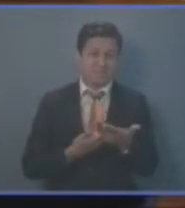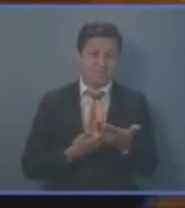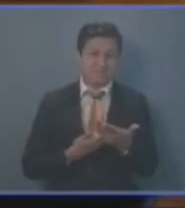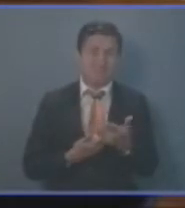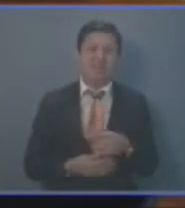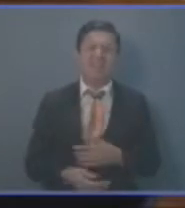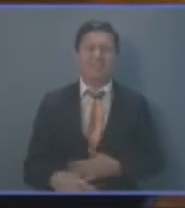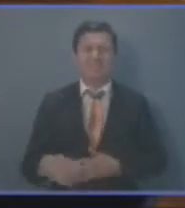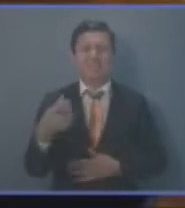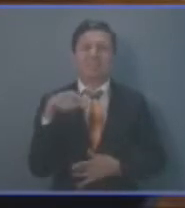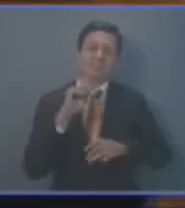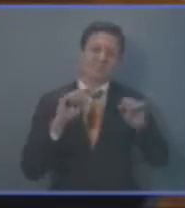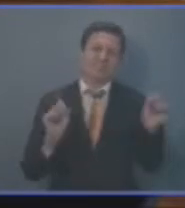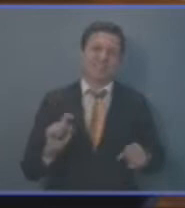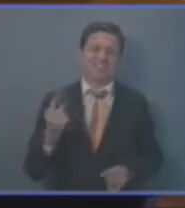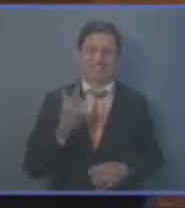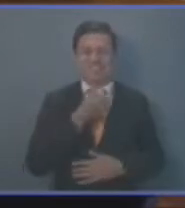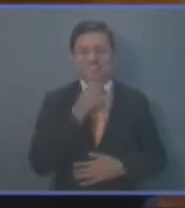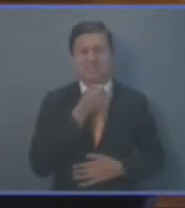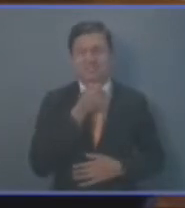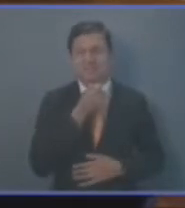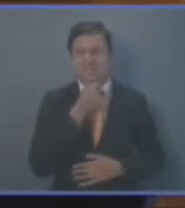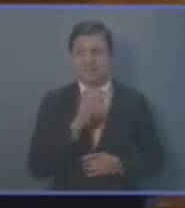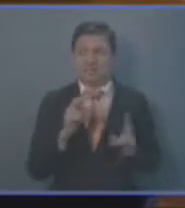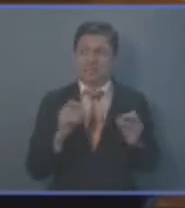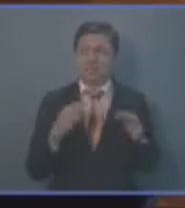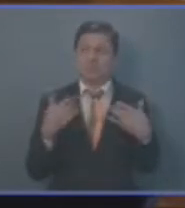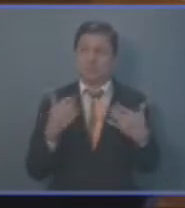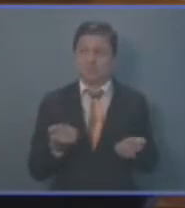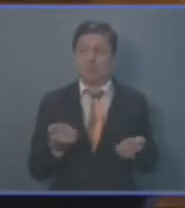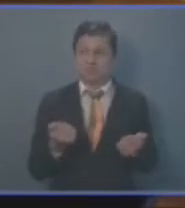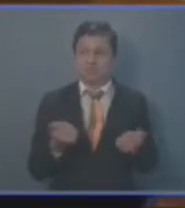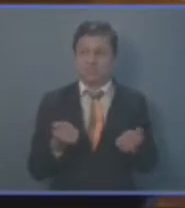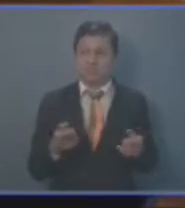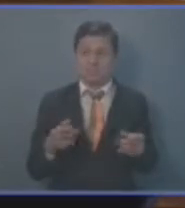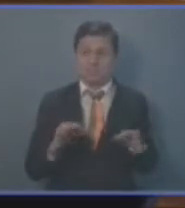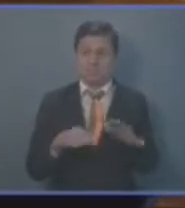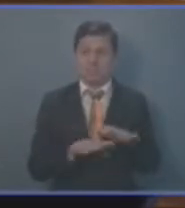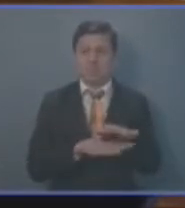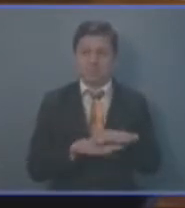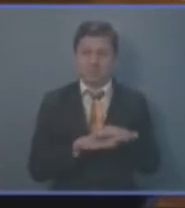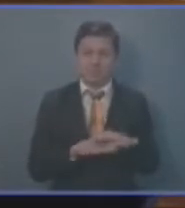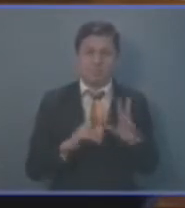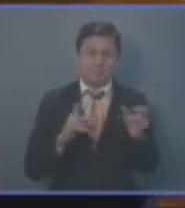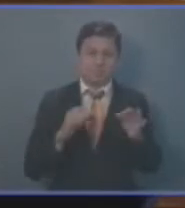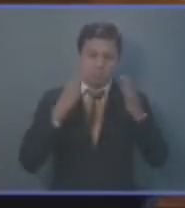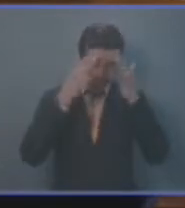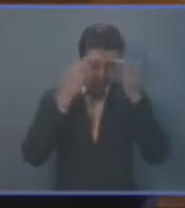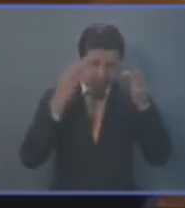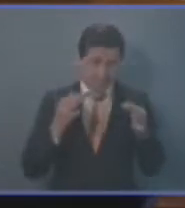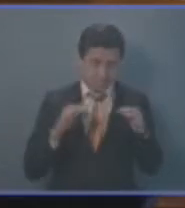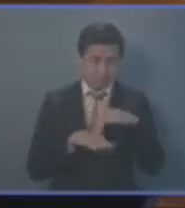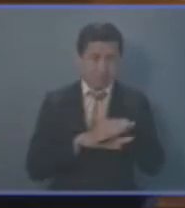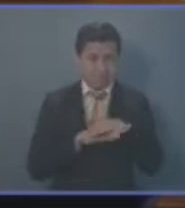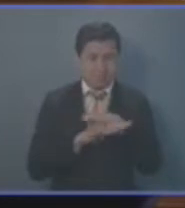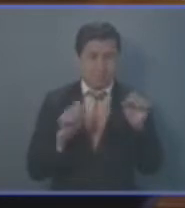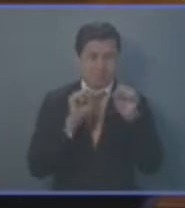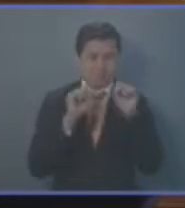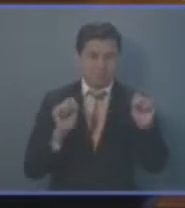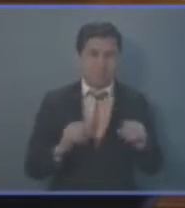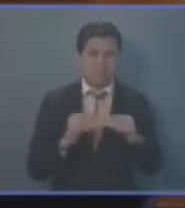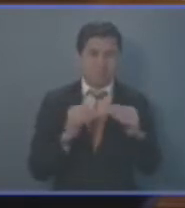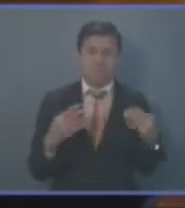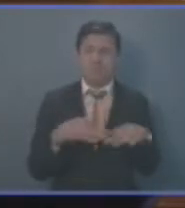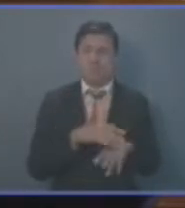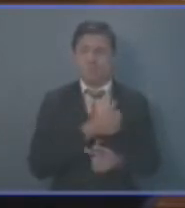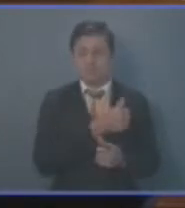el Sistema Único de Información en Salud como una herramienta para la toma de decisiones en el sistema y al interior